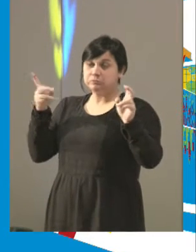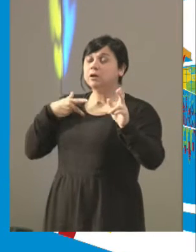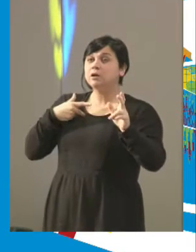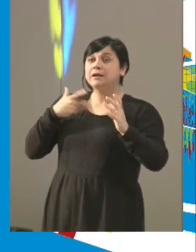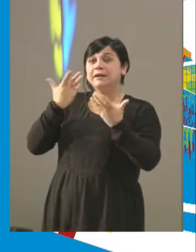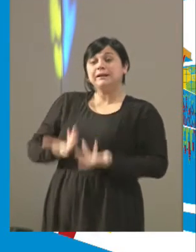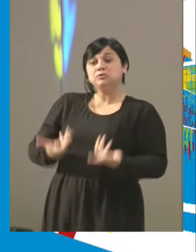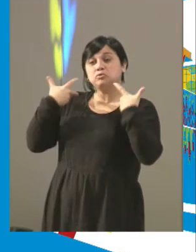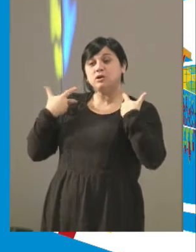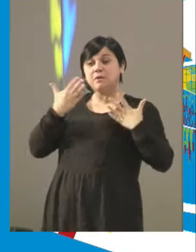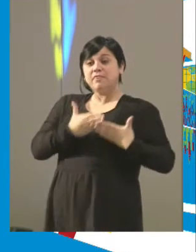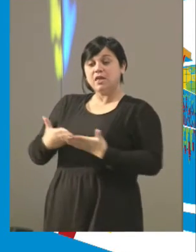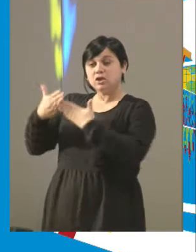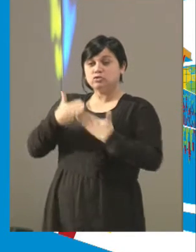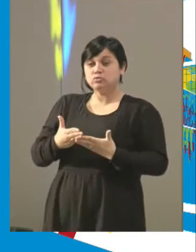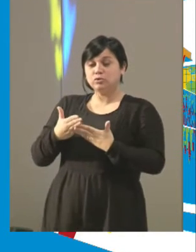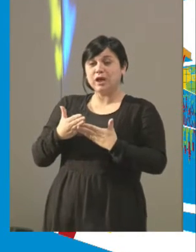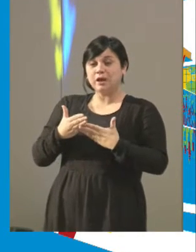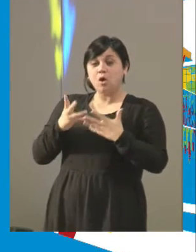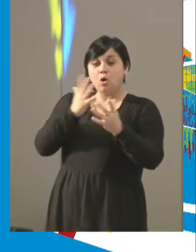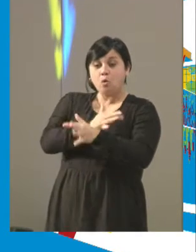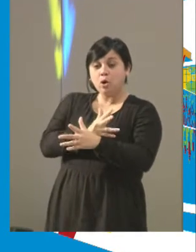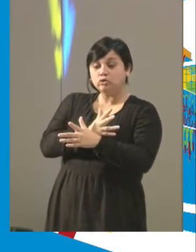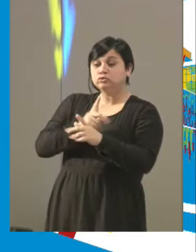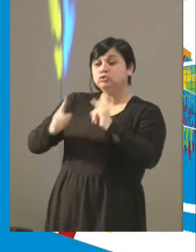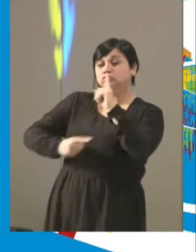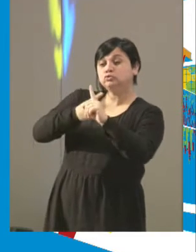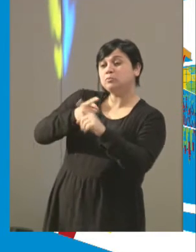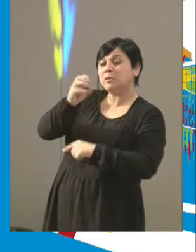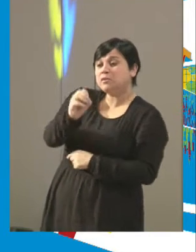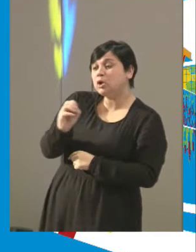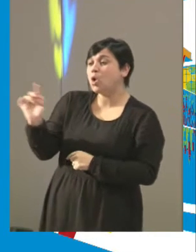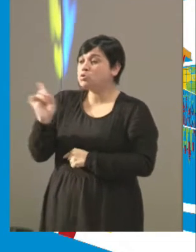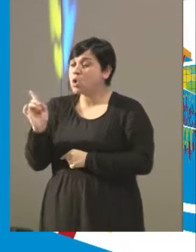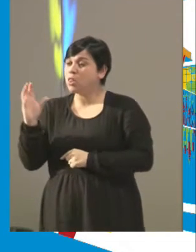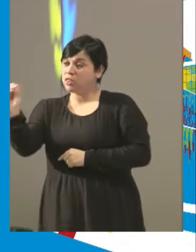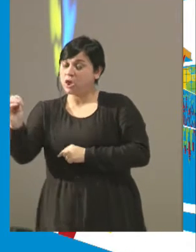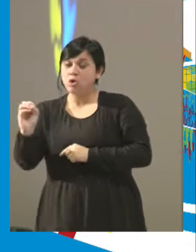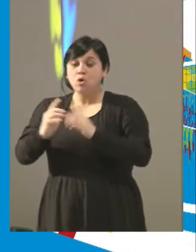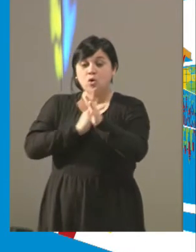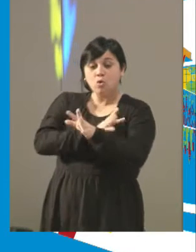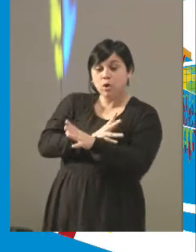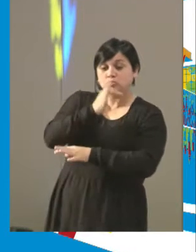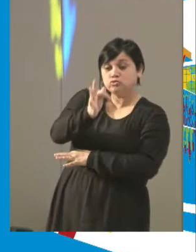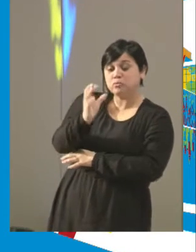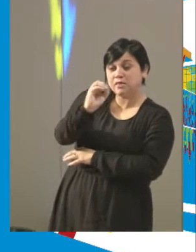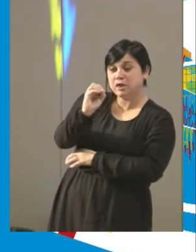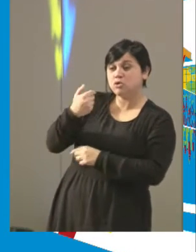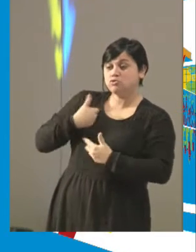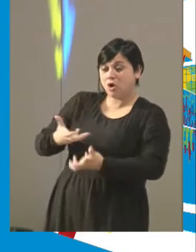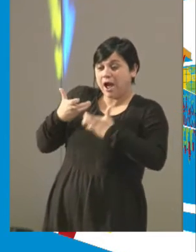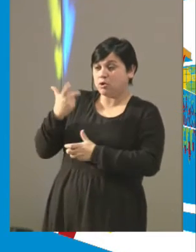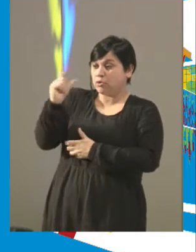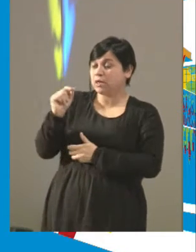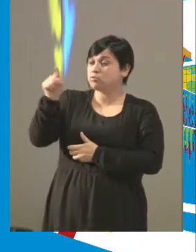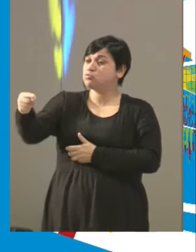de estudiar juegos con suma cero o de no cero, ¿vale? Un juego de suma cero es que yo gano 10 y otro pierde 10, ¿no?